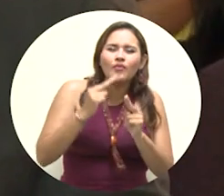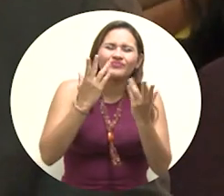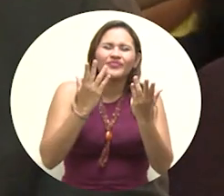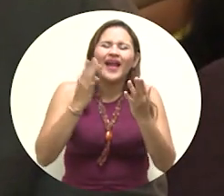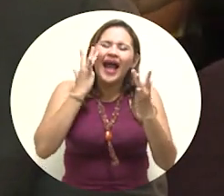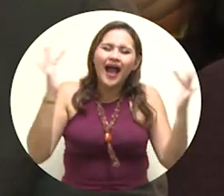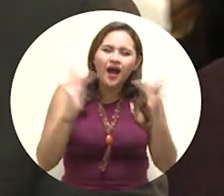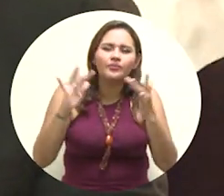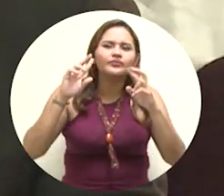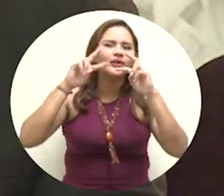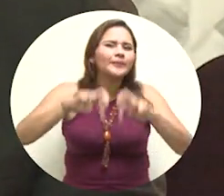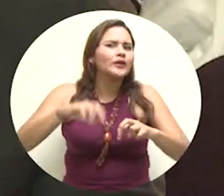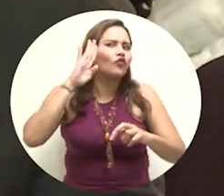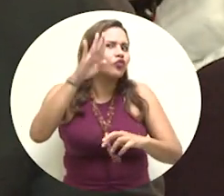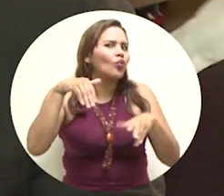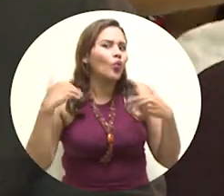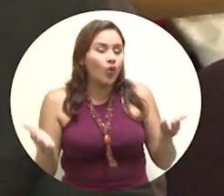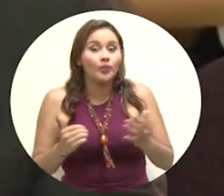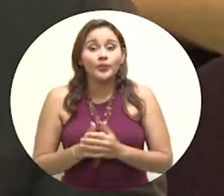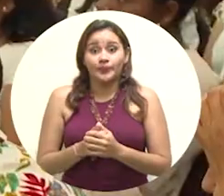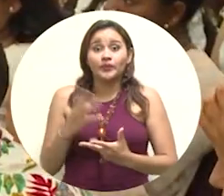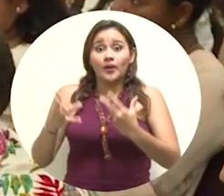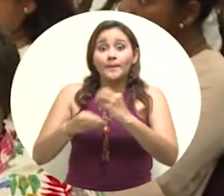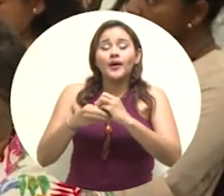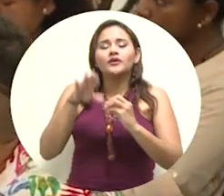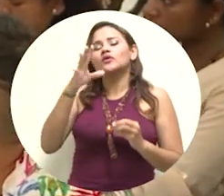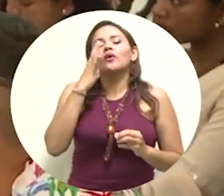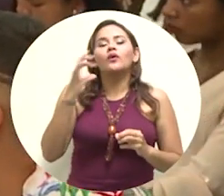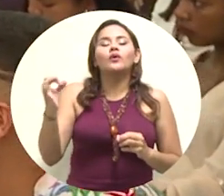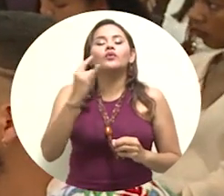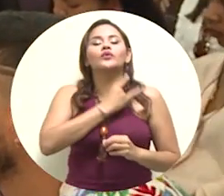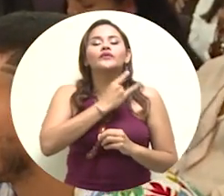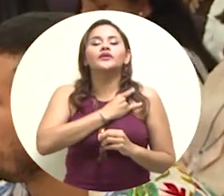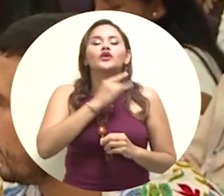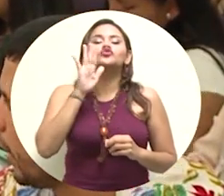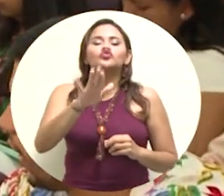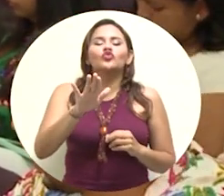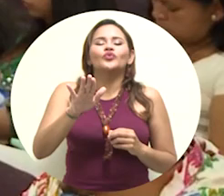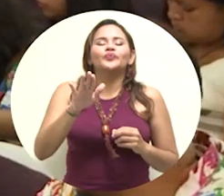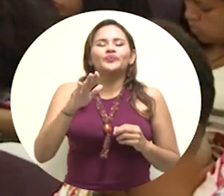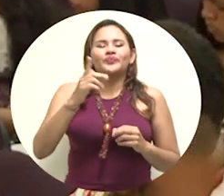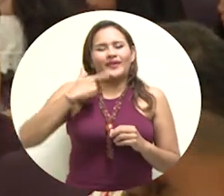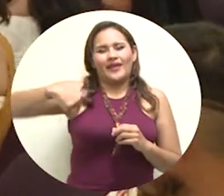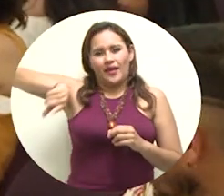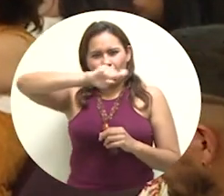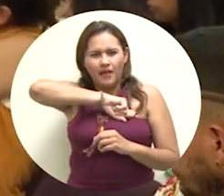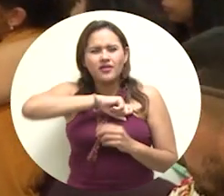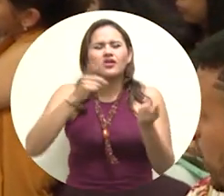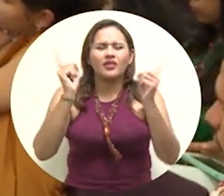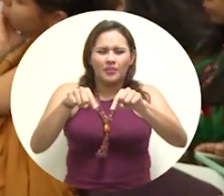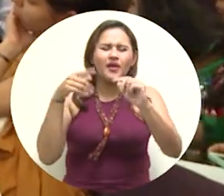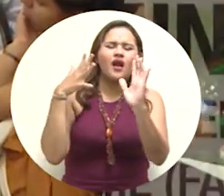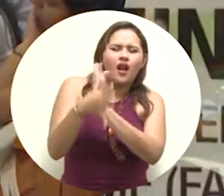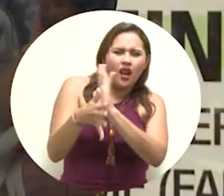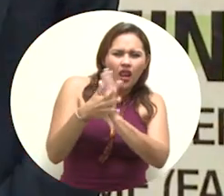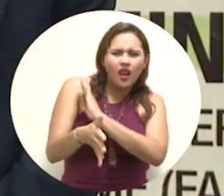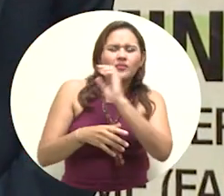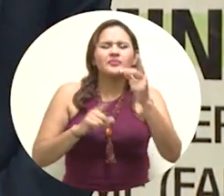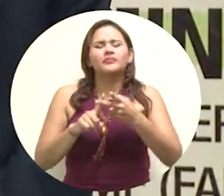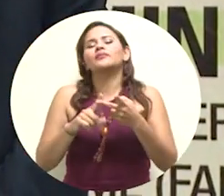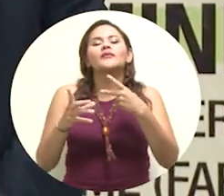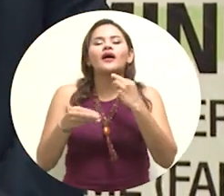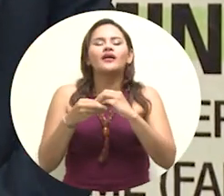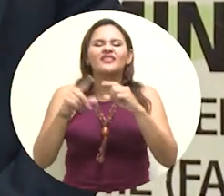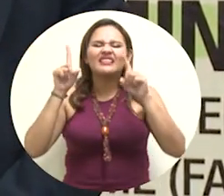de Lema, investigador de la Universidad Politécnica de Cartagena en España, y la investigación interdisciplinaria en estrategia y